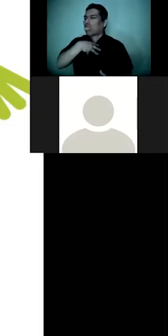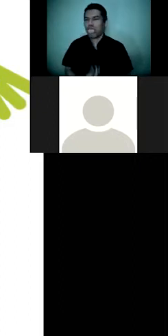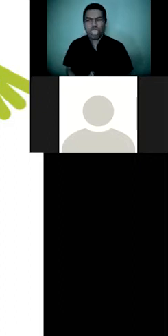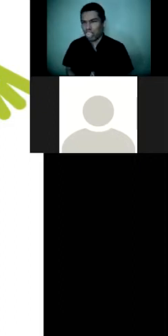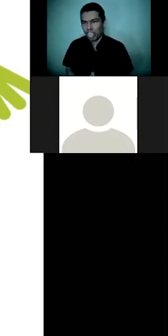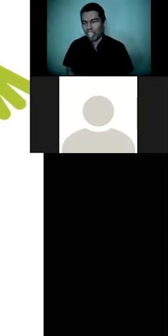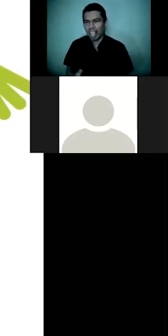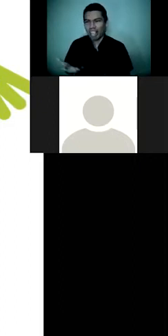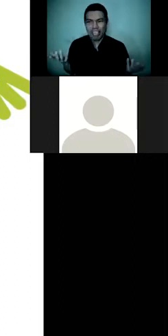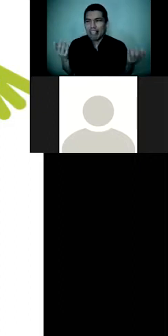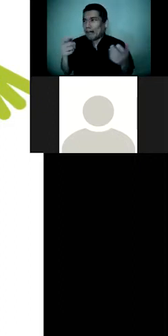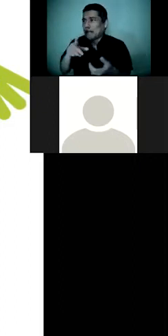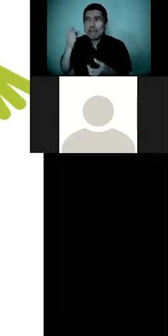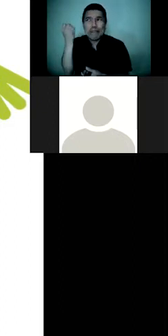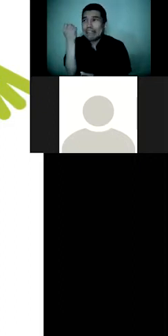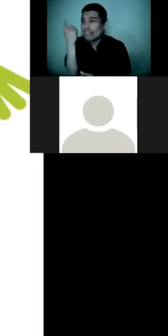Terrible.